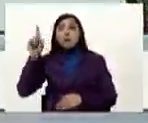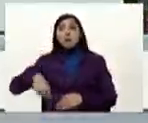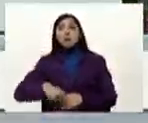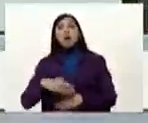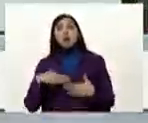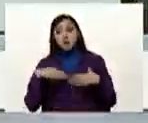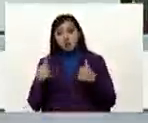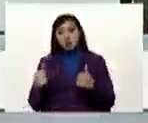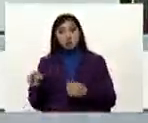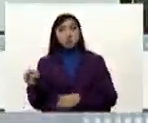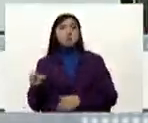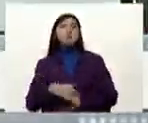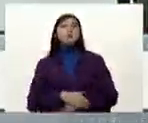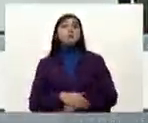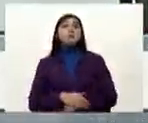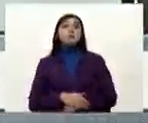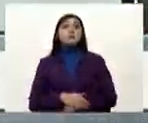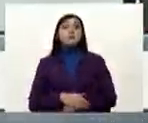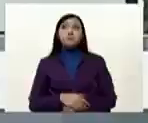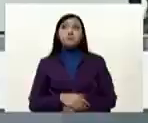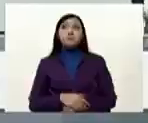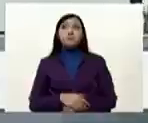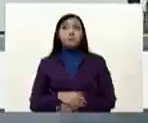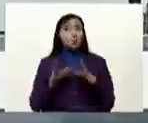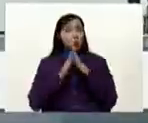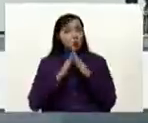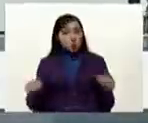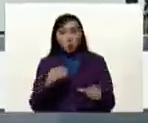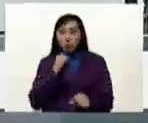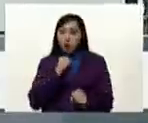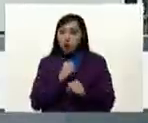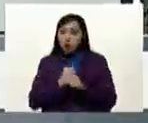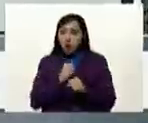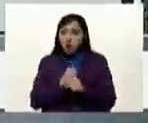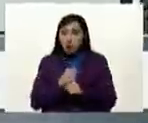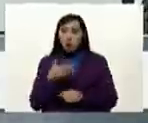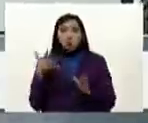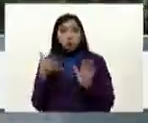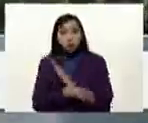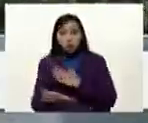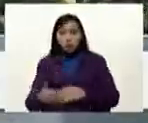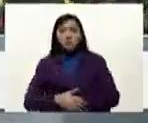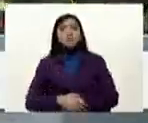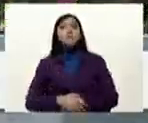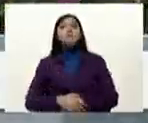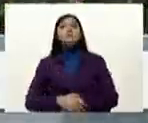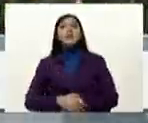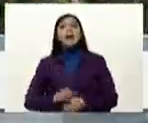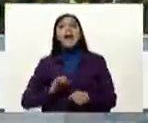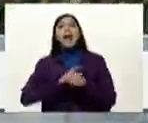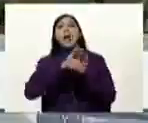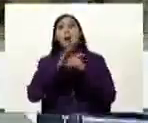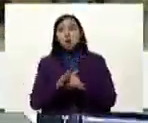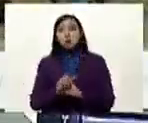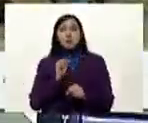Alvarado, en toda la jornada del coronavirus.